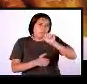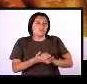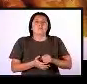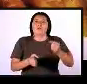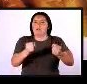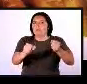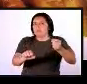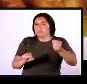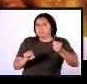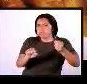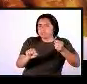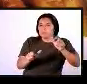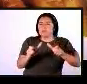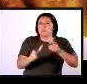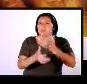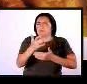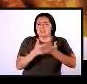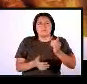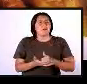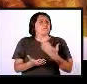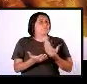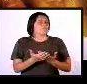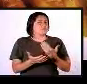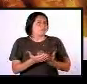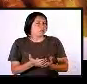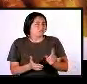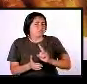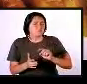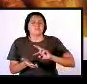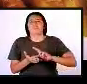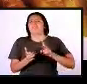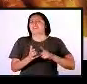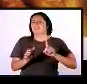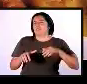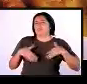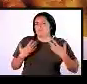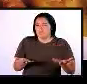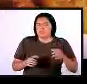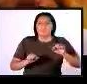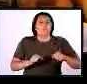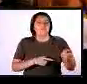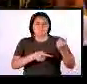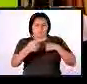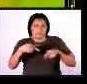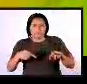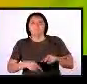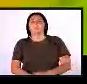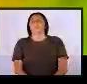discapacidad van a demostrar que la discapacidad no es incapacidad. Amigos, volvemos. Sí.